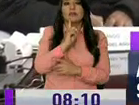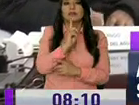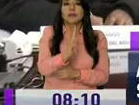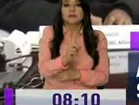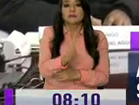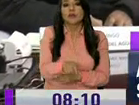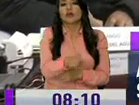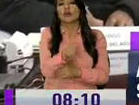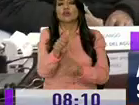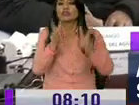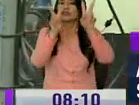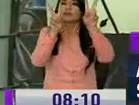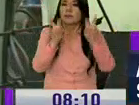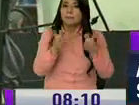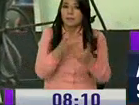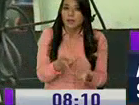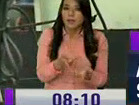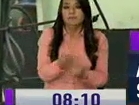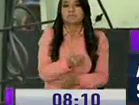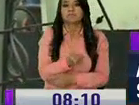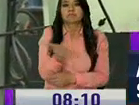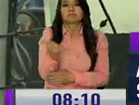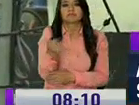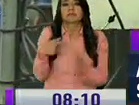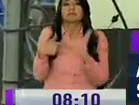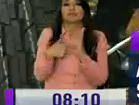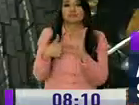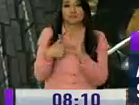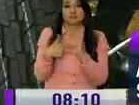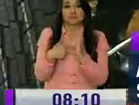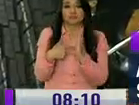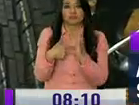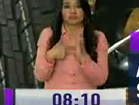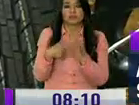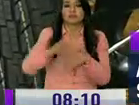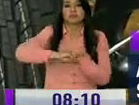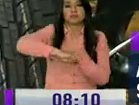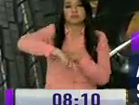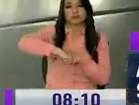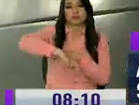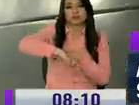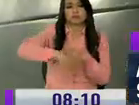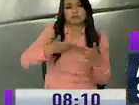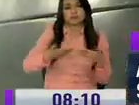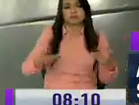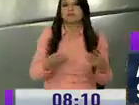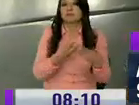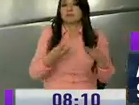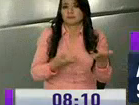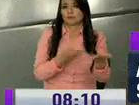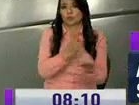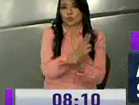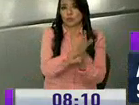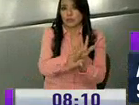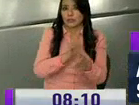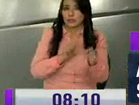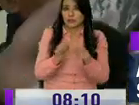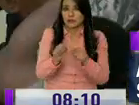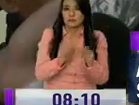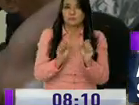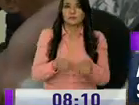que otro asunto tratado es la eliminación de aranceles en repuestos e insumos que utiliza el sector del